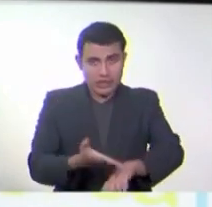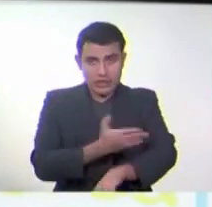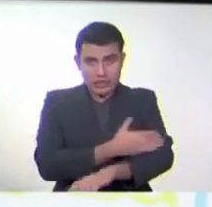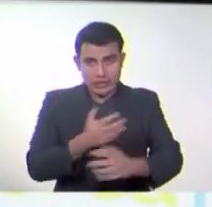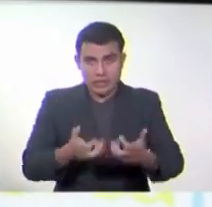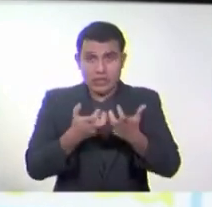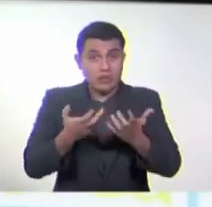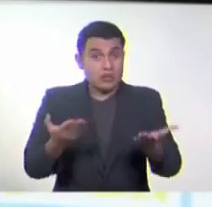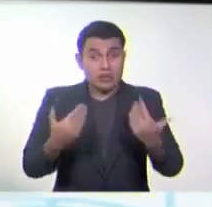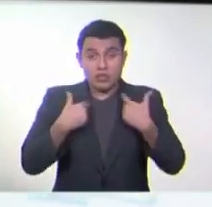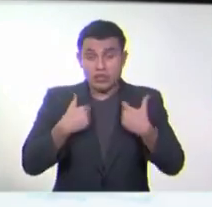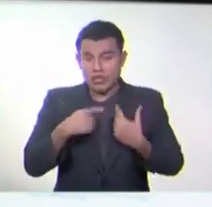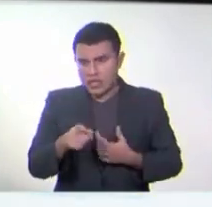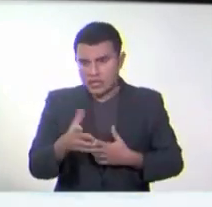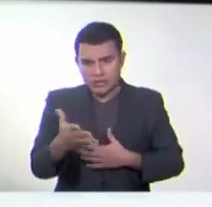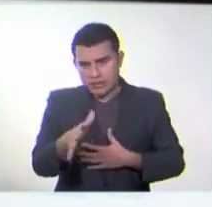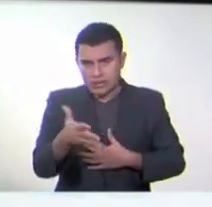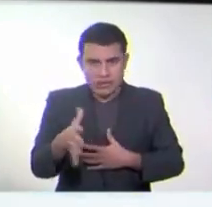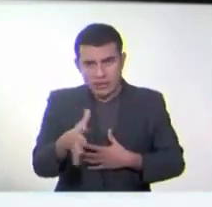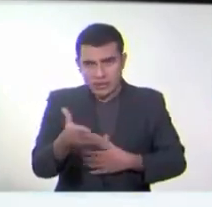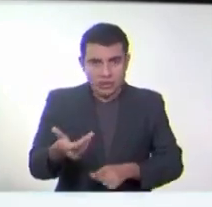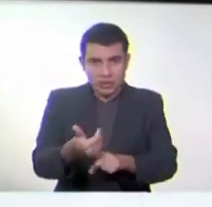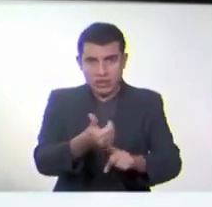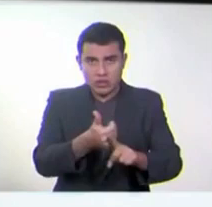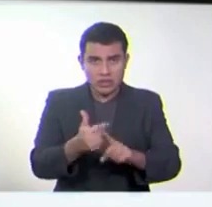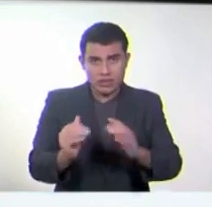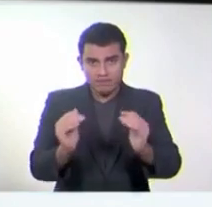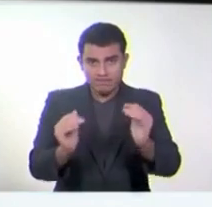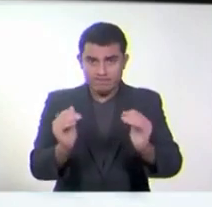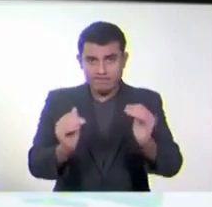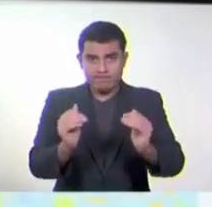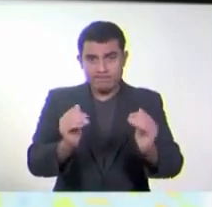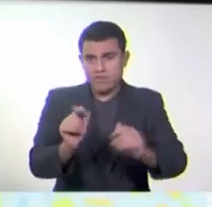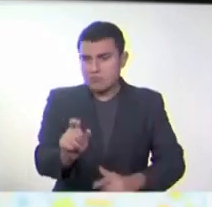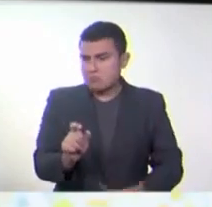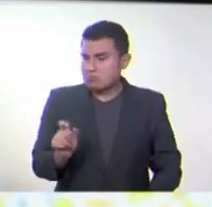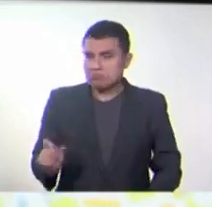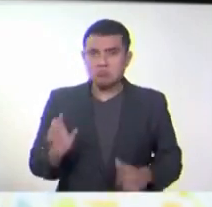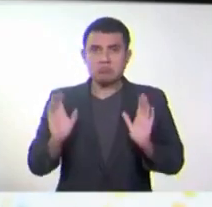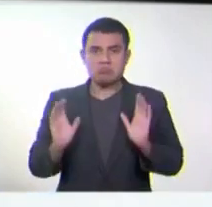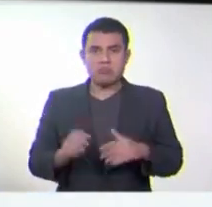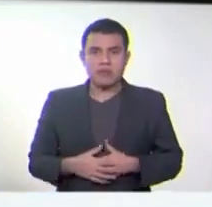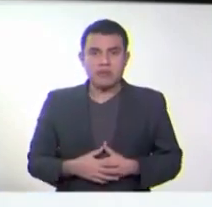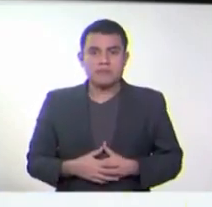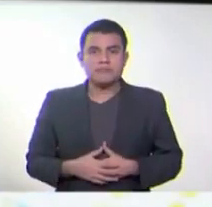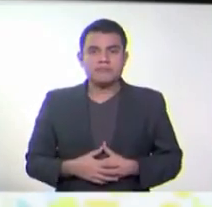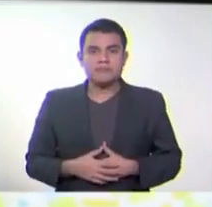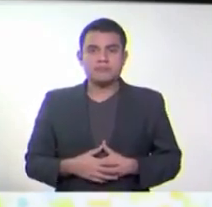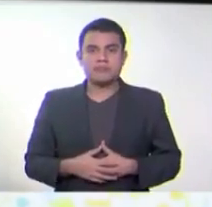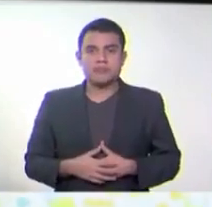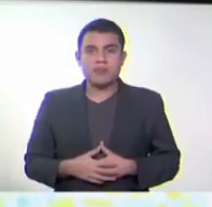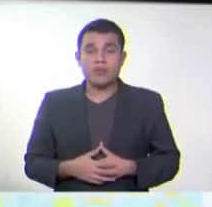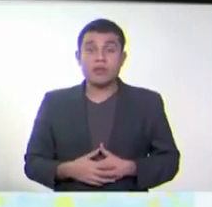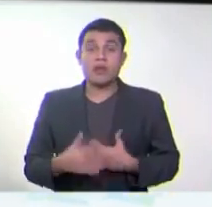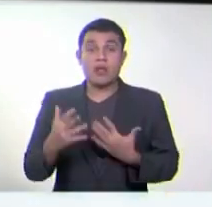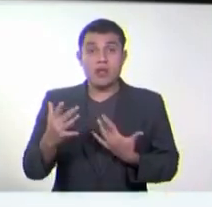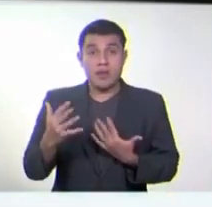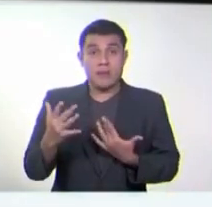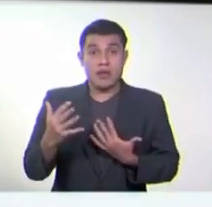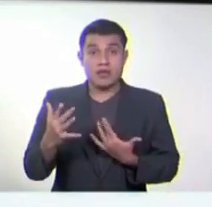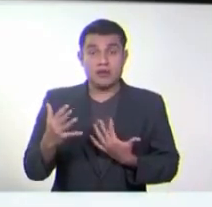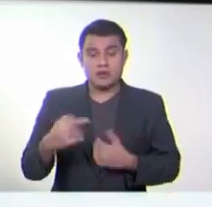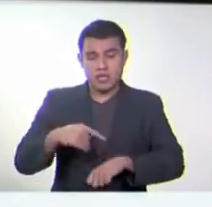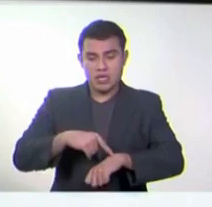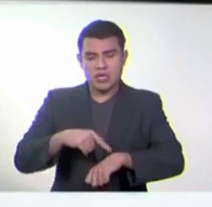las propiedades que él calculaba, pues las dejaba en blanco, esperando que pasara